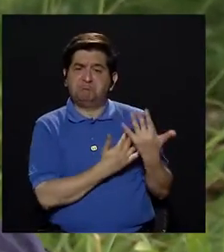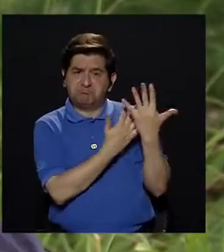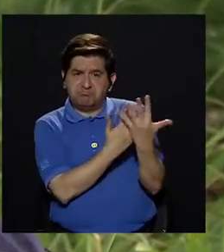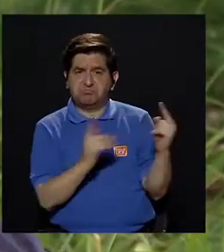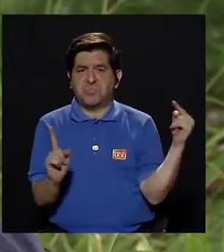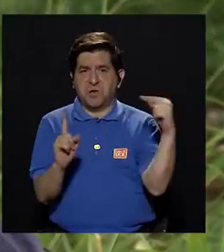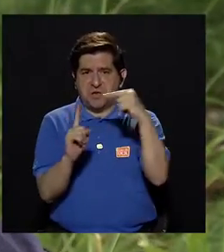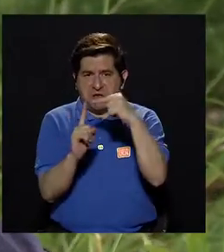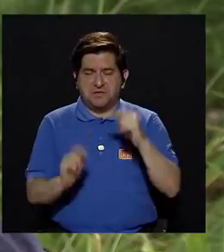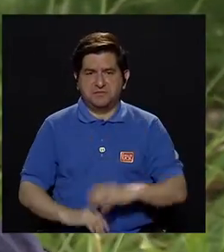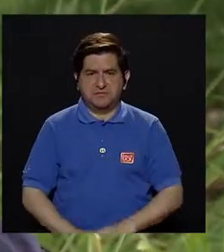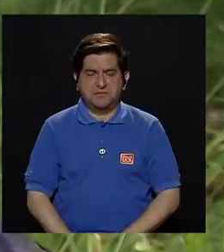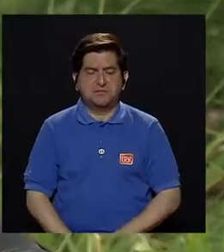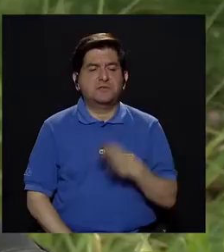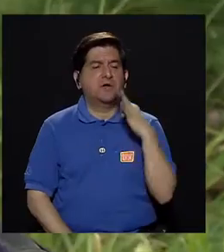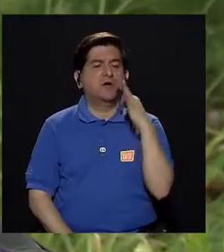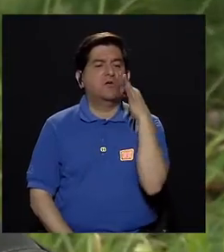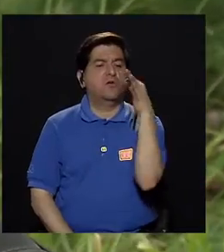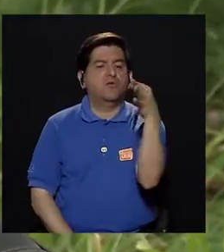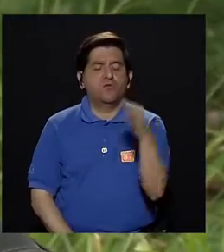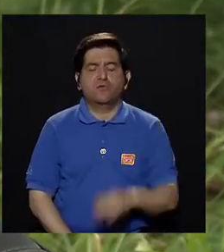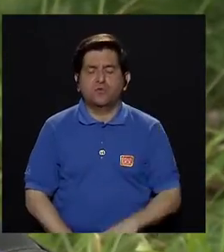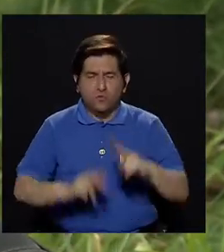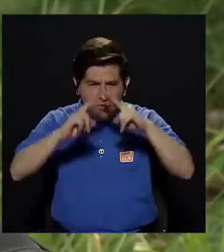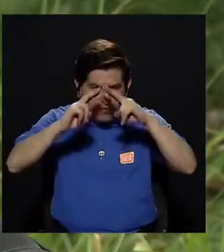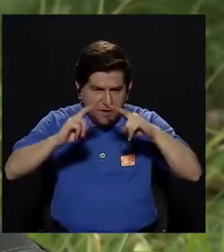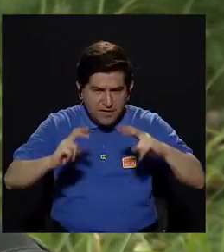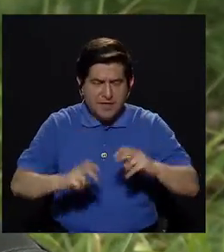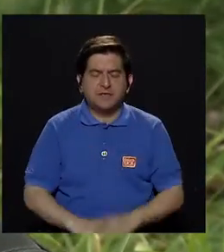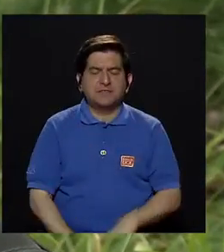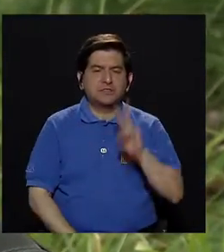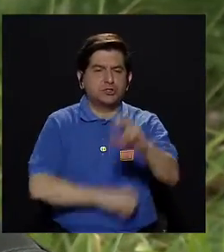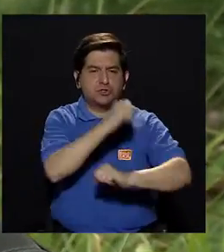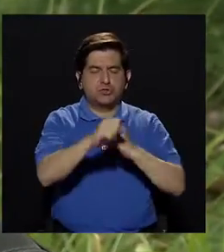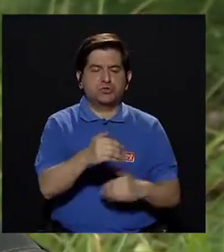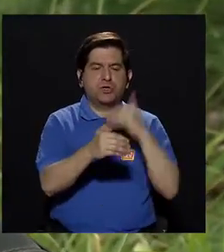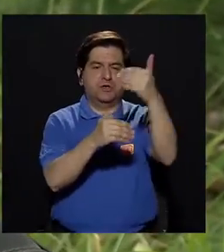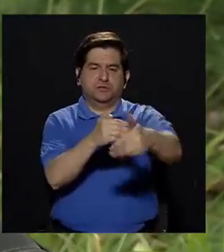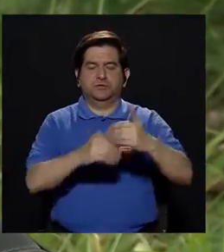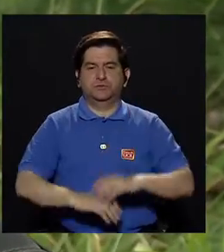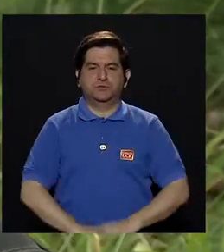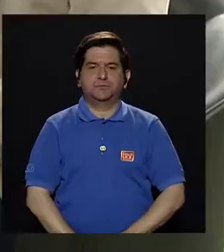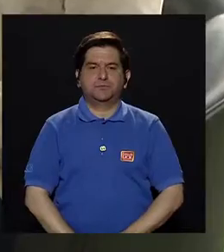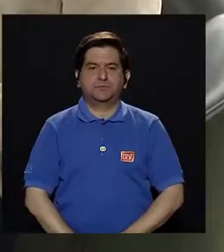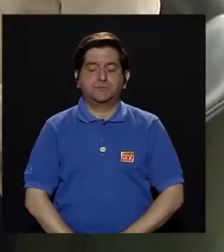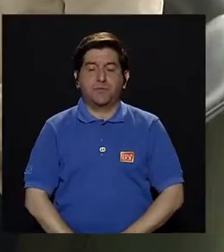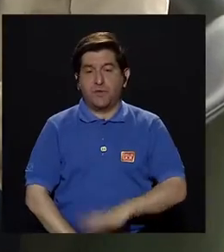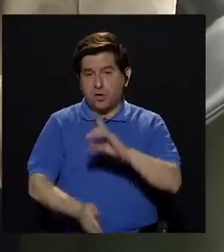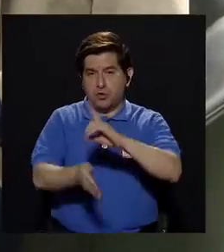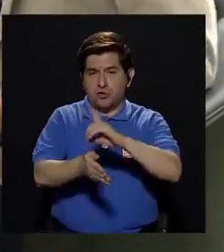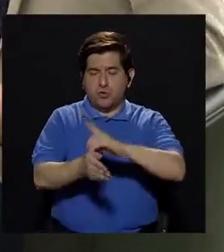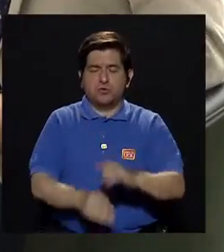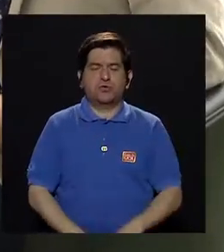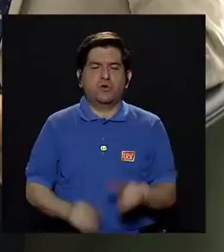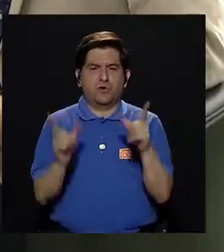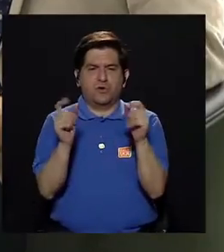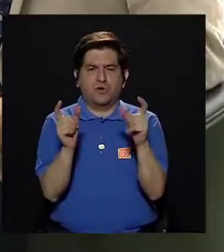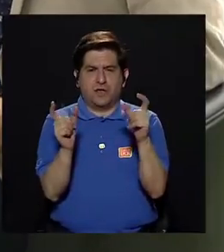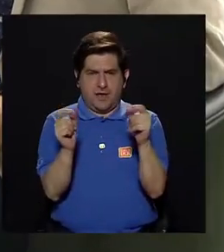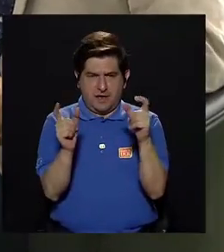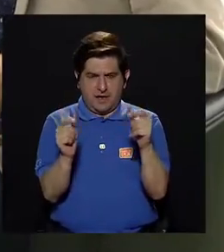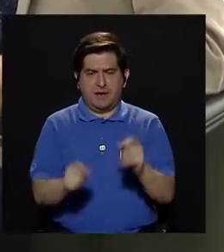esperar hasta el próximo cribado, que sería a los 2 años, ¿verdad? Doctor, y en el caso del cáncer de